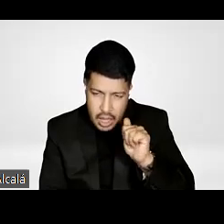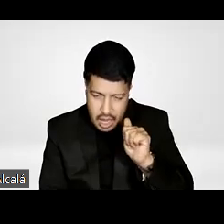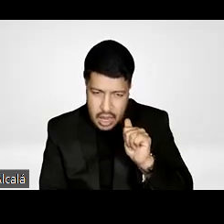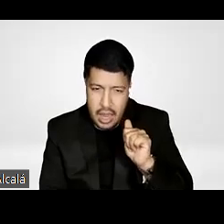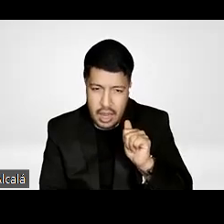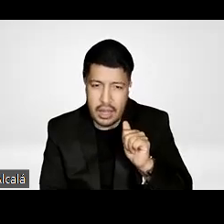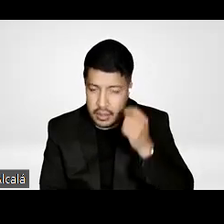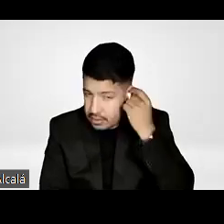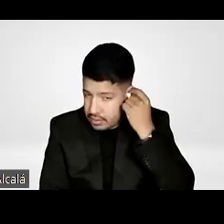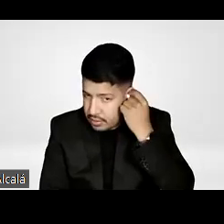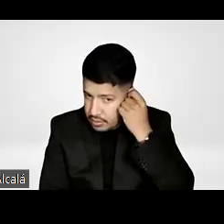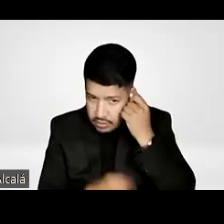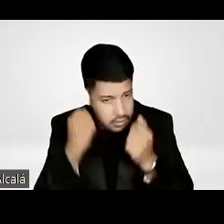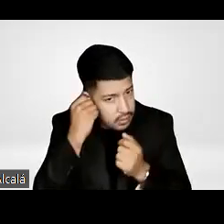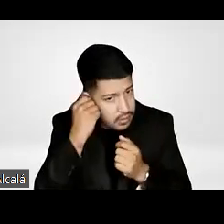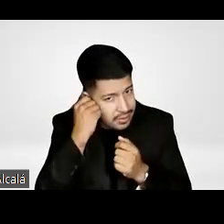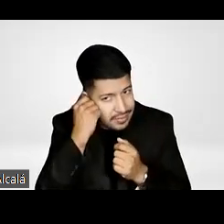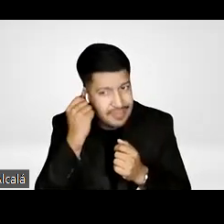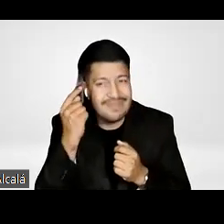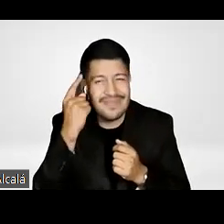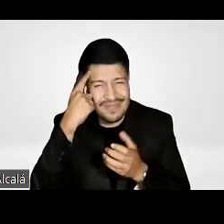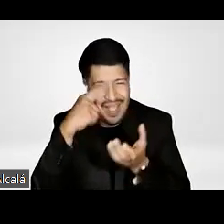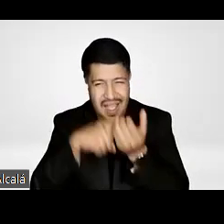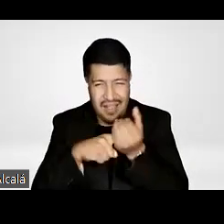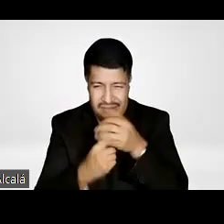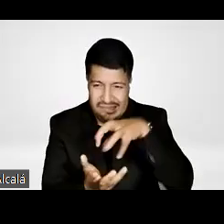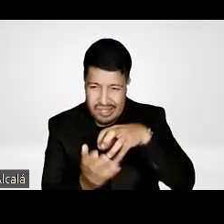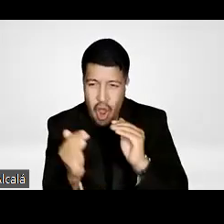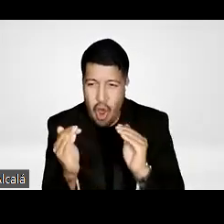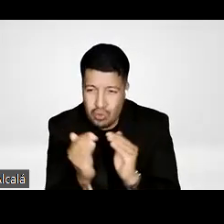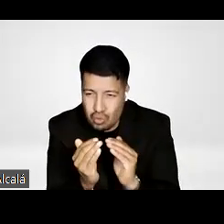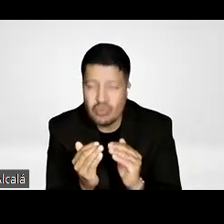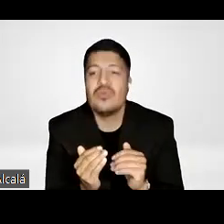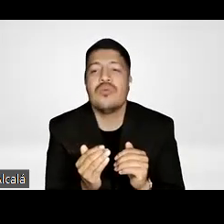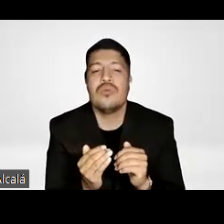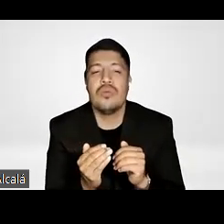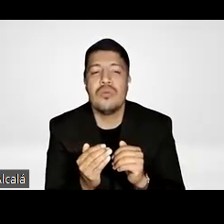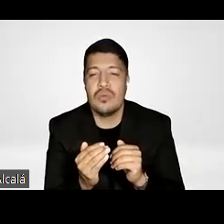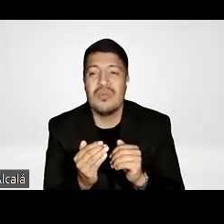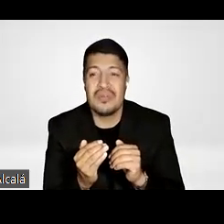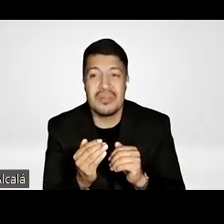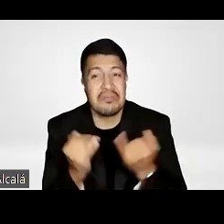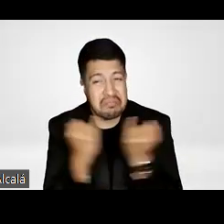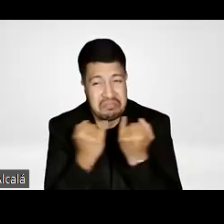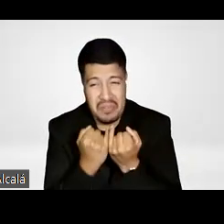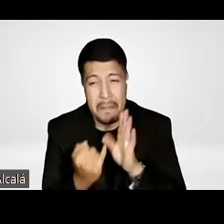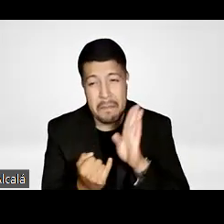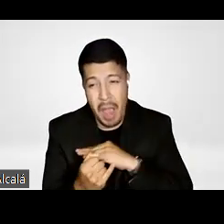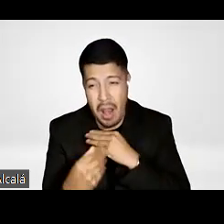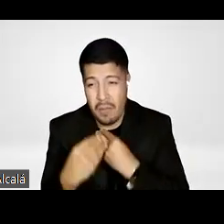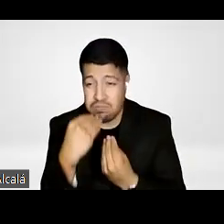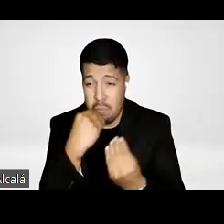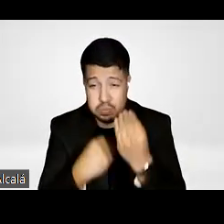una variable que muchas veces dejamos pasar, y por la otra a la malnutrición, que es